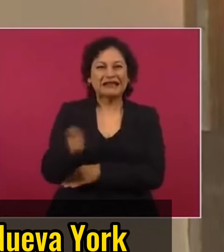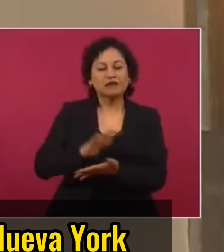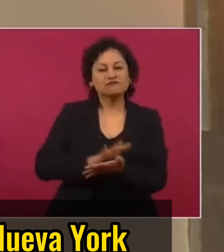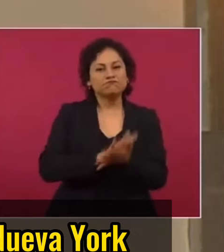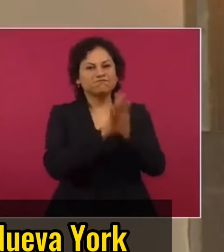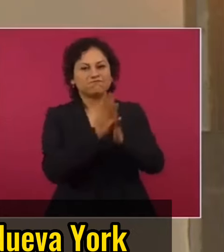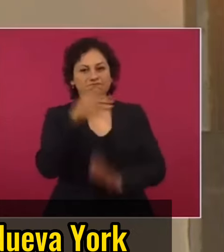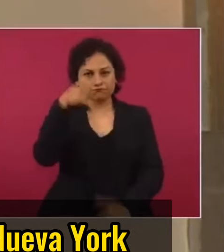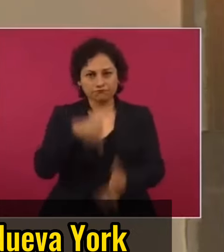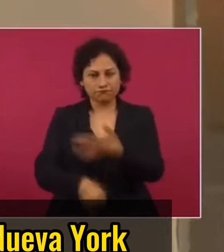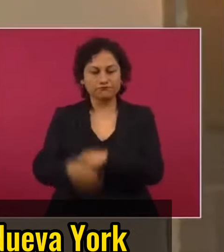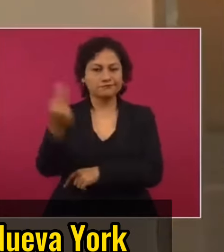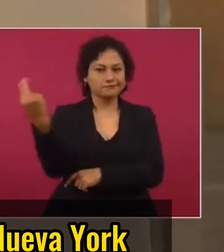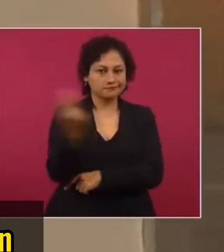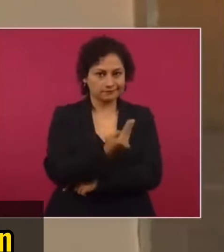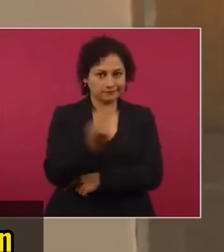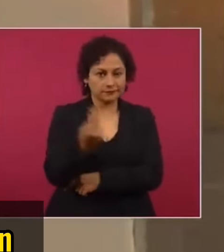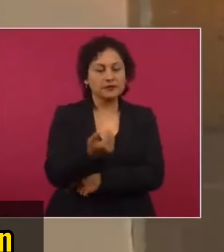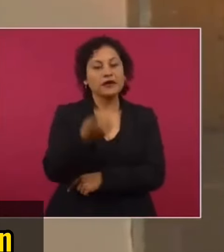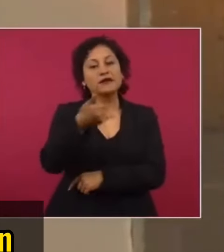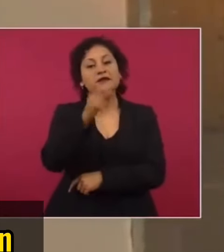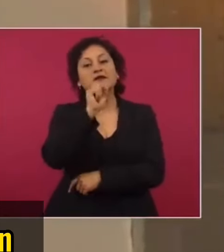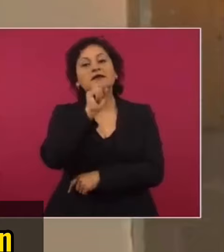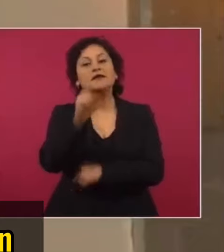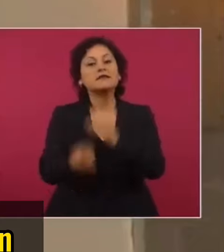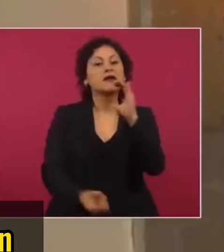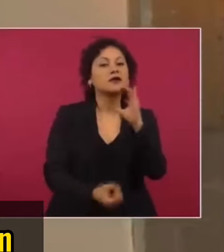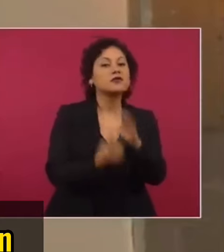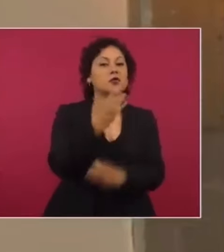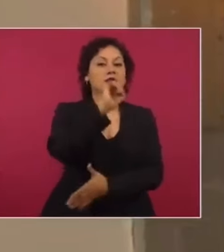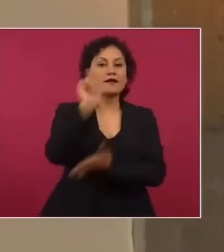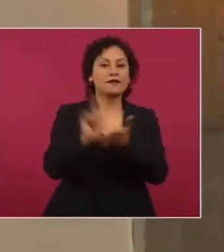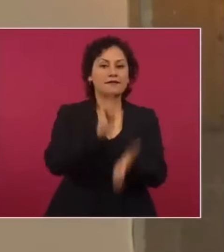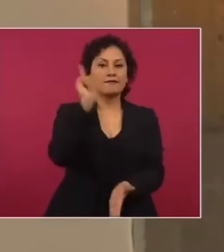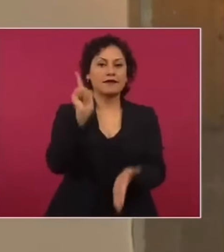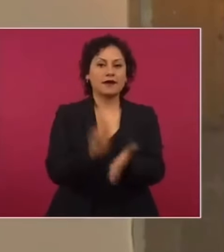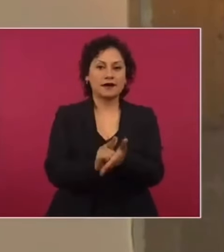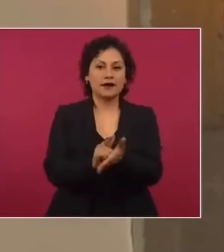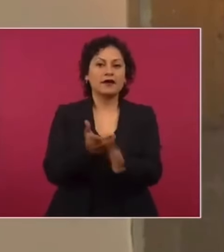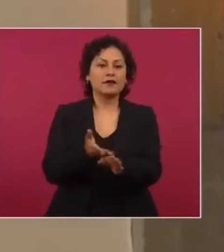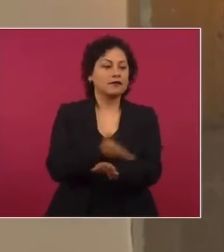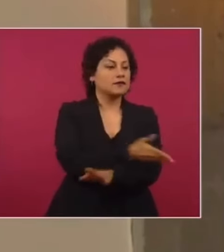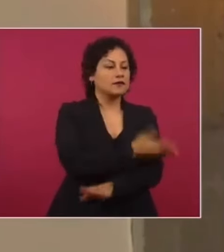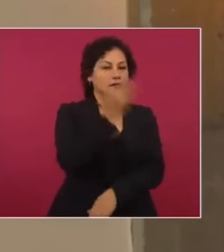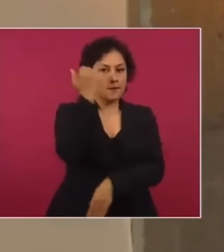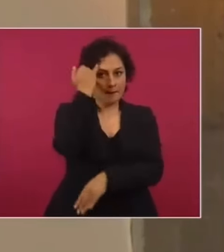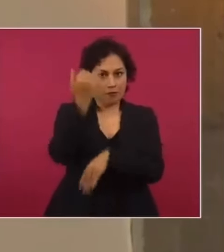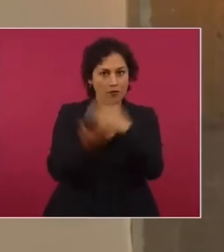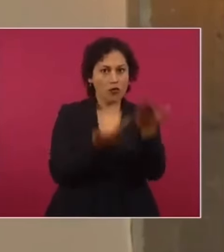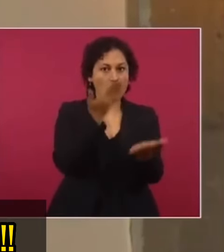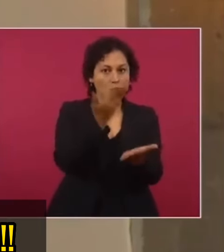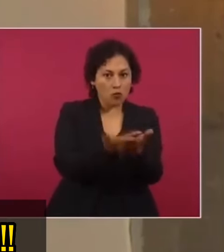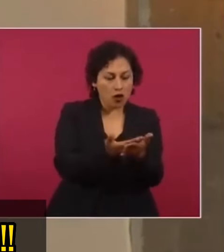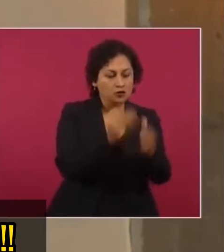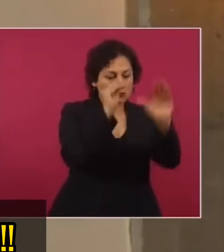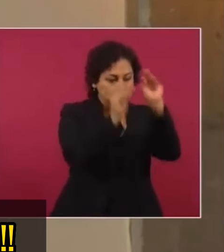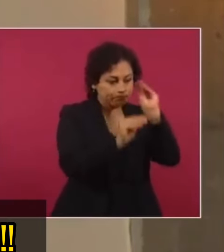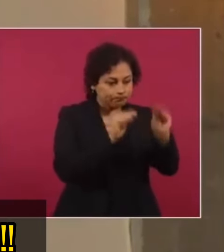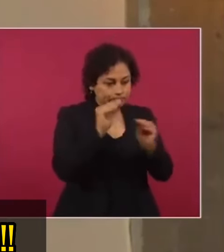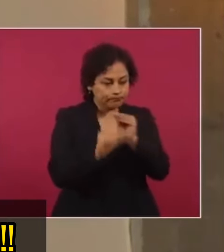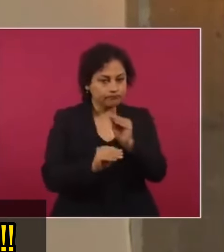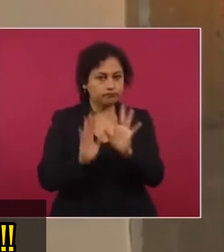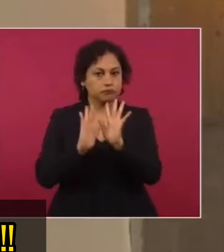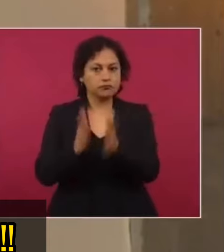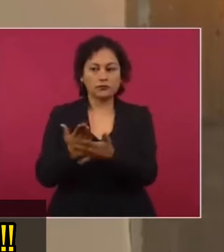de la Escuela Gringa Icana en Nueva York y de la Universidad de Texas en Austin. Así que, de creación mexicana, tiene lo que